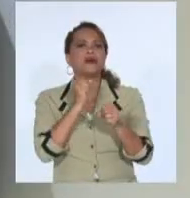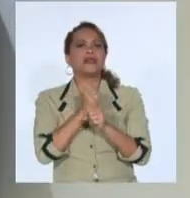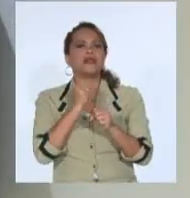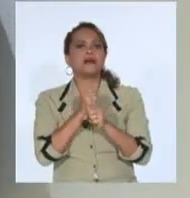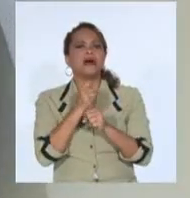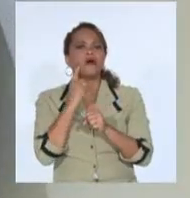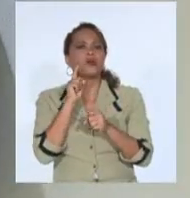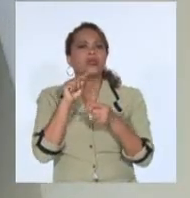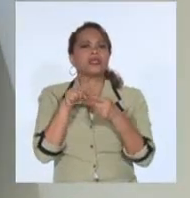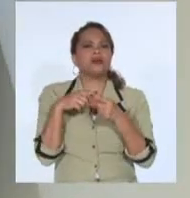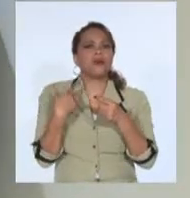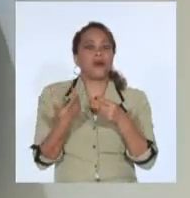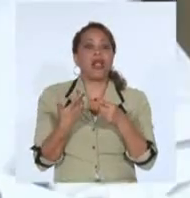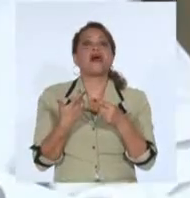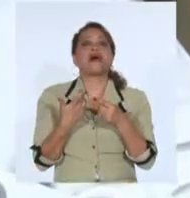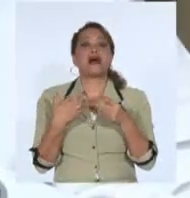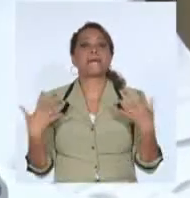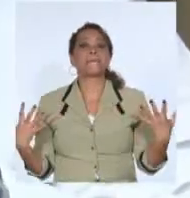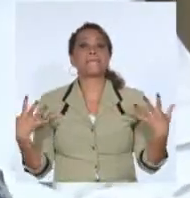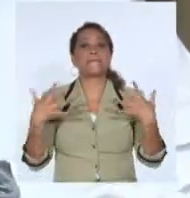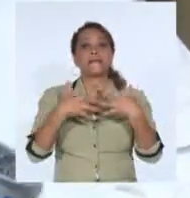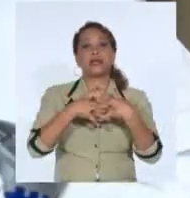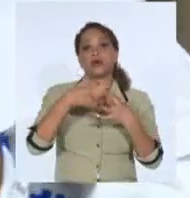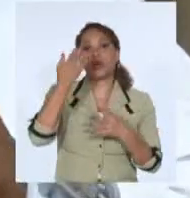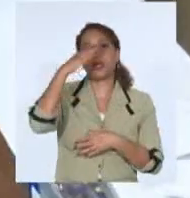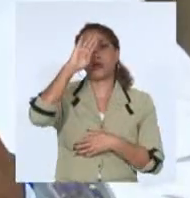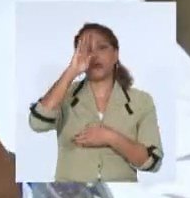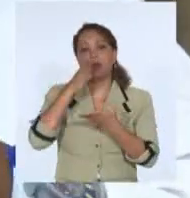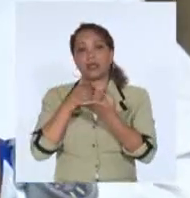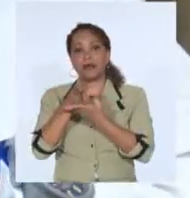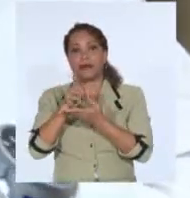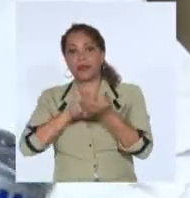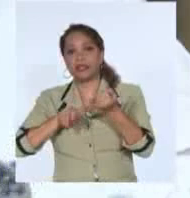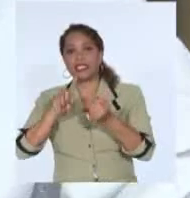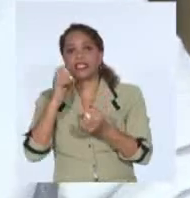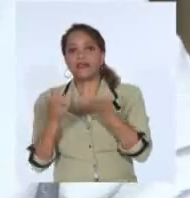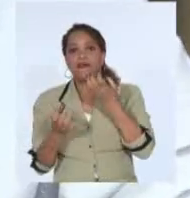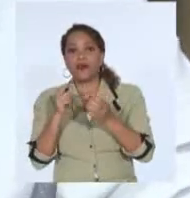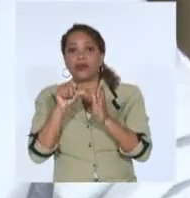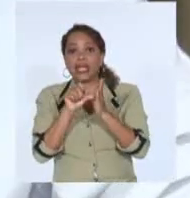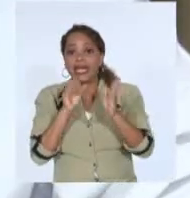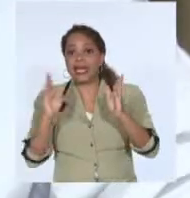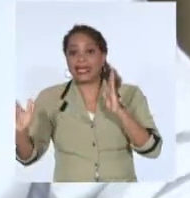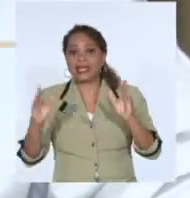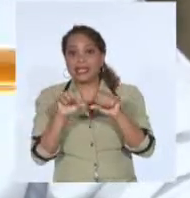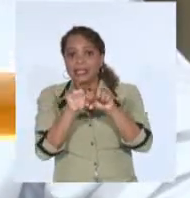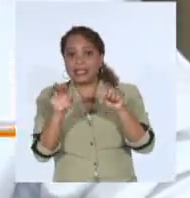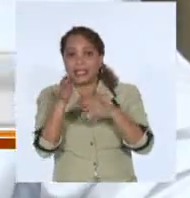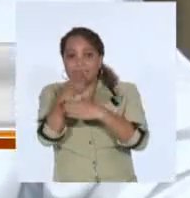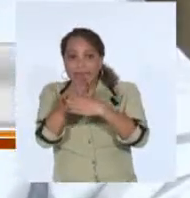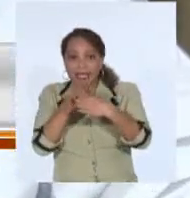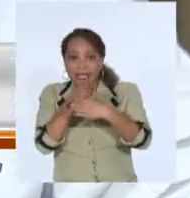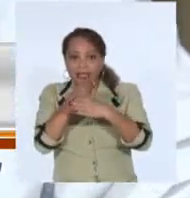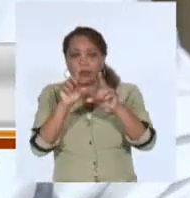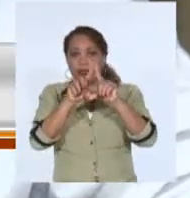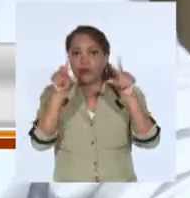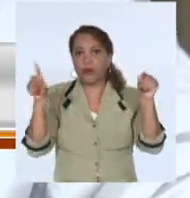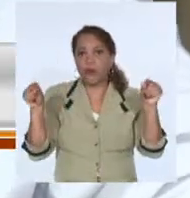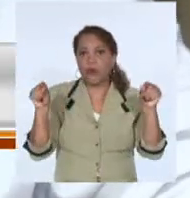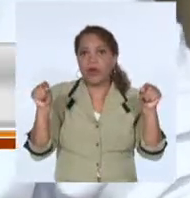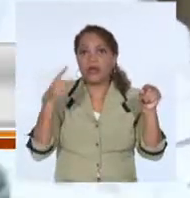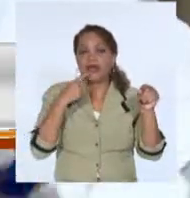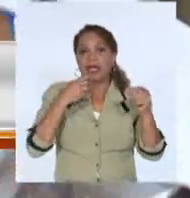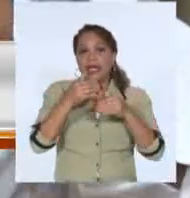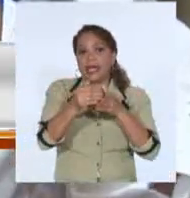vincular Cuba a través de Cienfuegos, que está en el centro de Cuba, en el Mar Caribe, con los países de